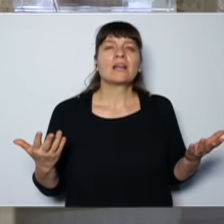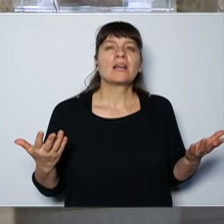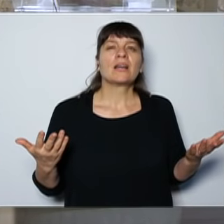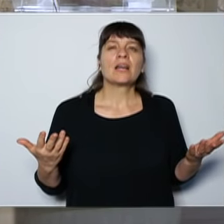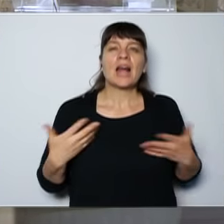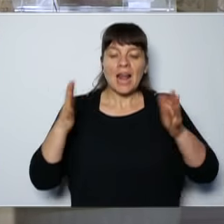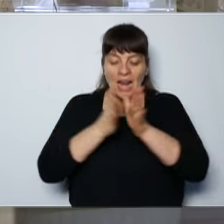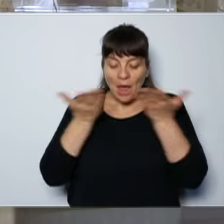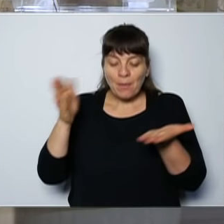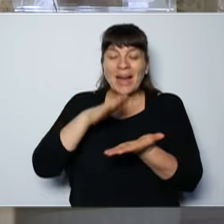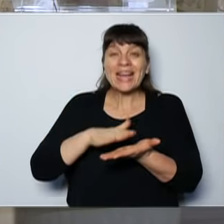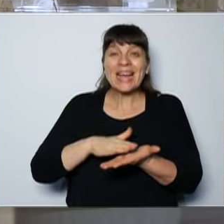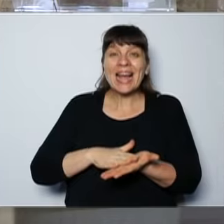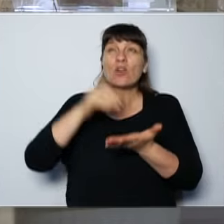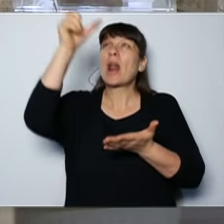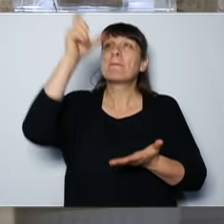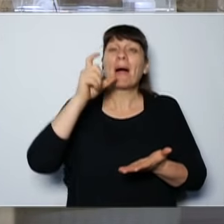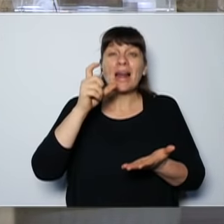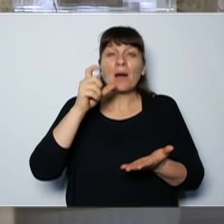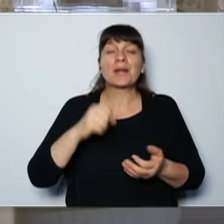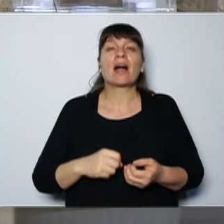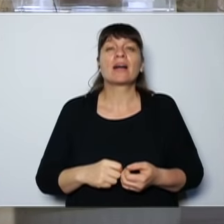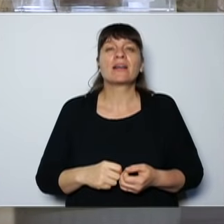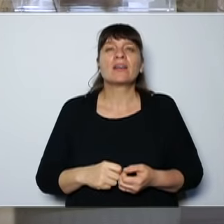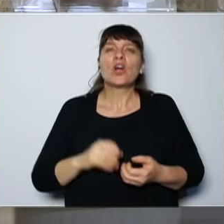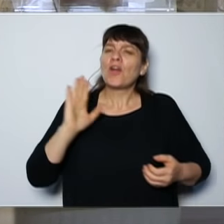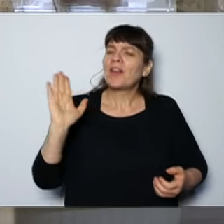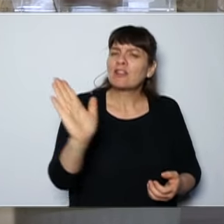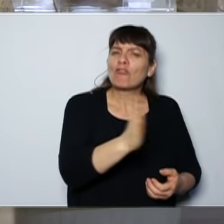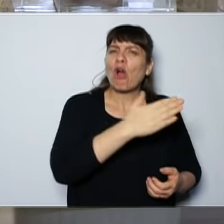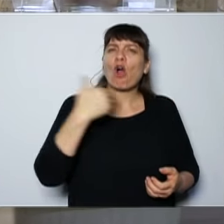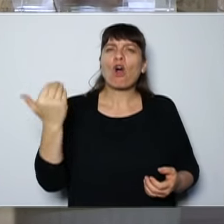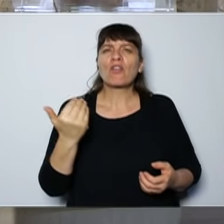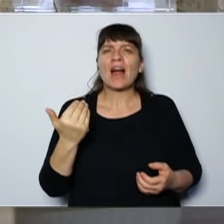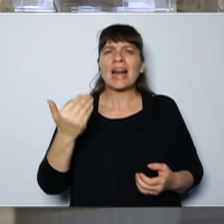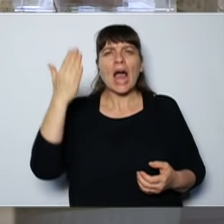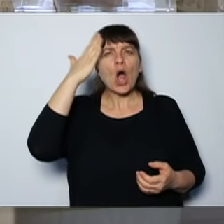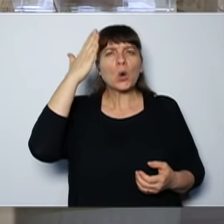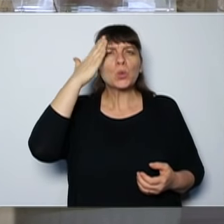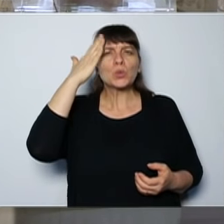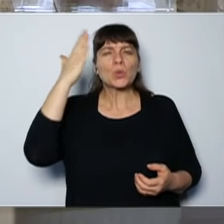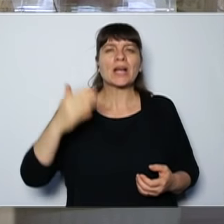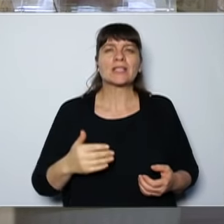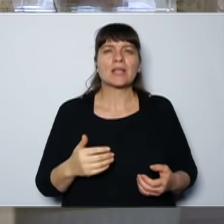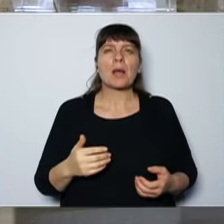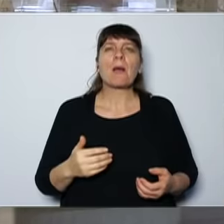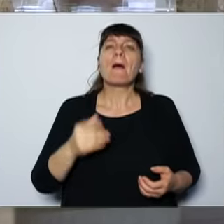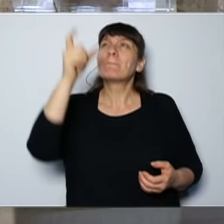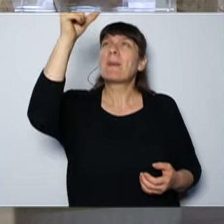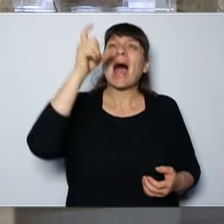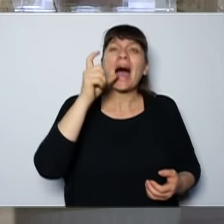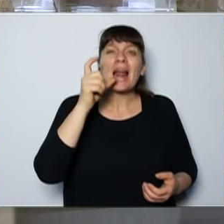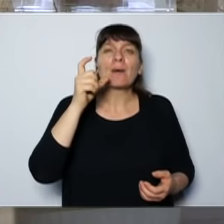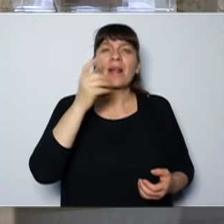El Evangelio es la palabra de todas las culturas,